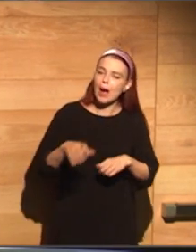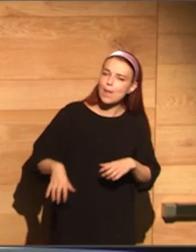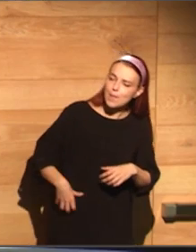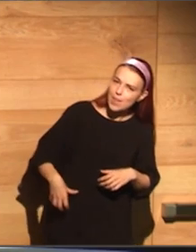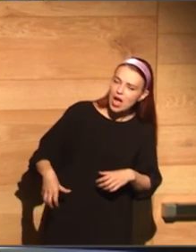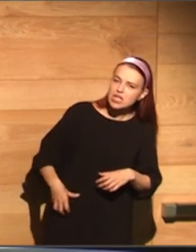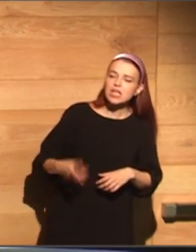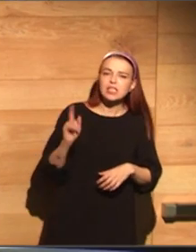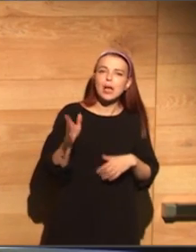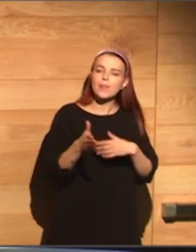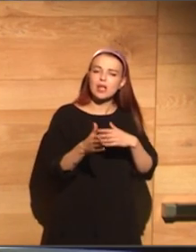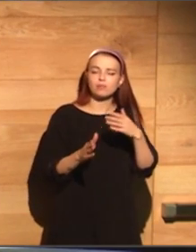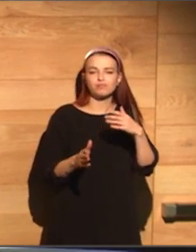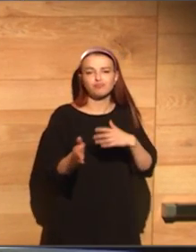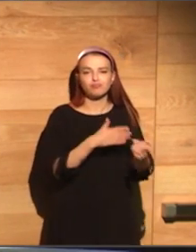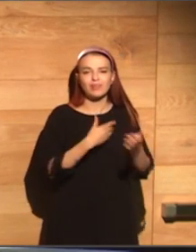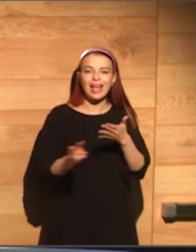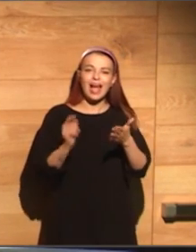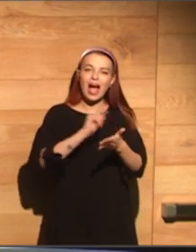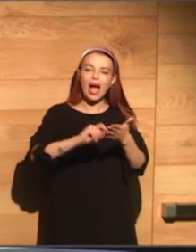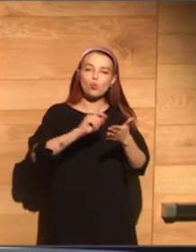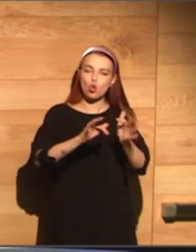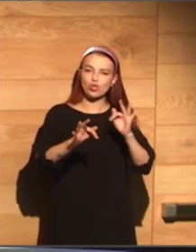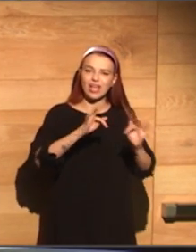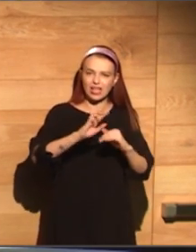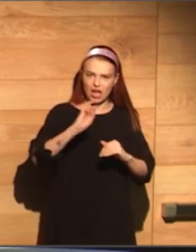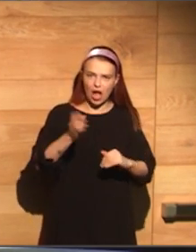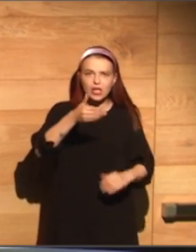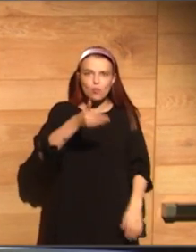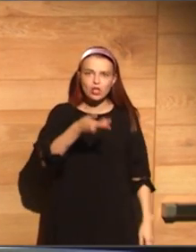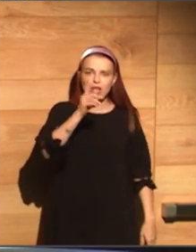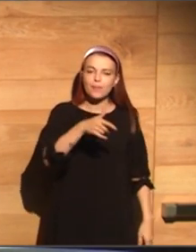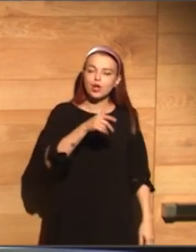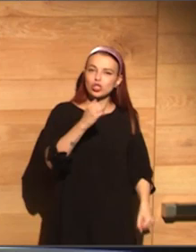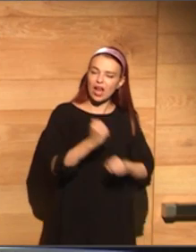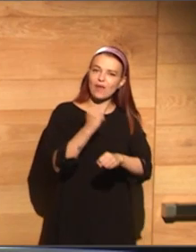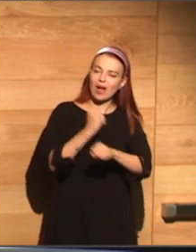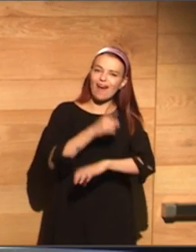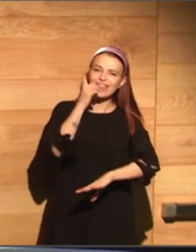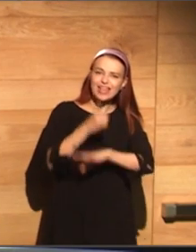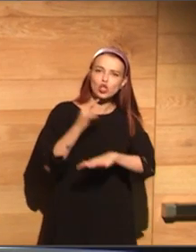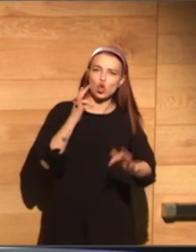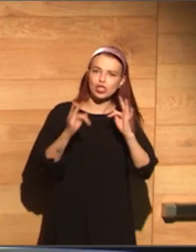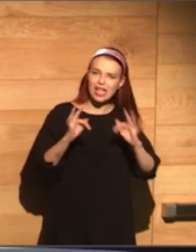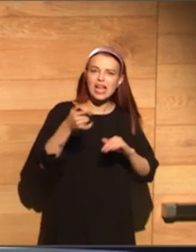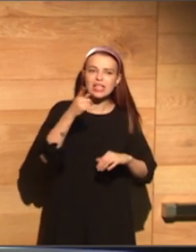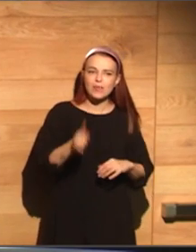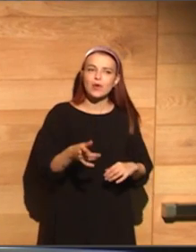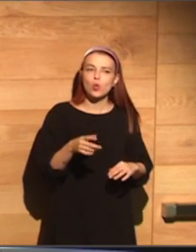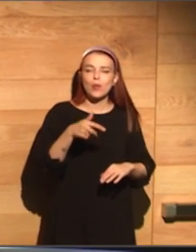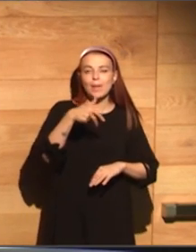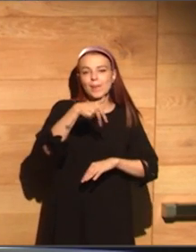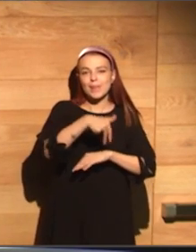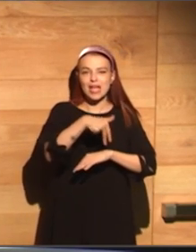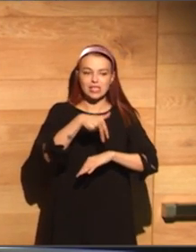teatral reputado, ¿eh? Ya, pero me refiero, pero que no tenía una presencia pública, digamos. Pero un director teatral y autor teatral. Pero, y... sí, pero sin ninguna presencia pública, insisto.